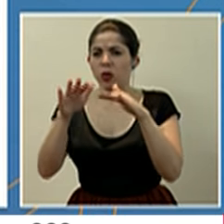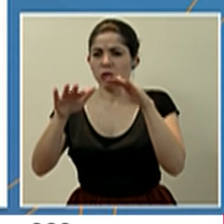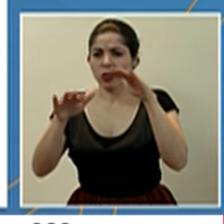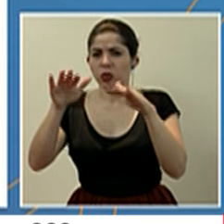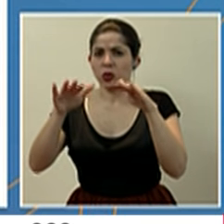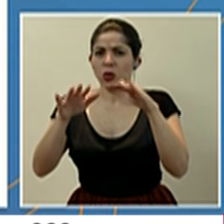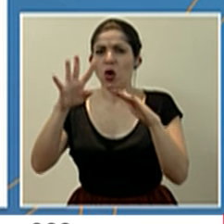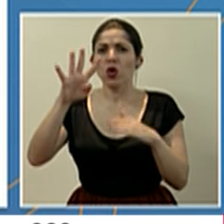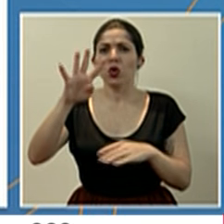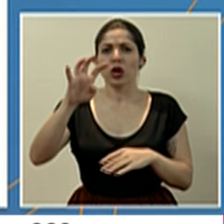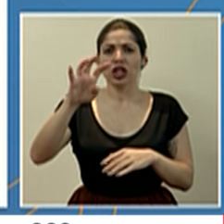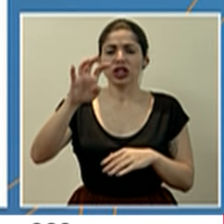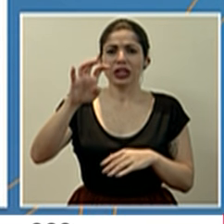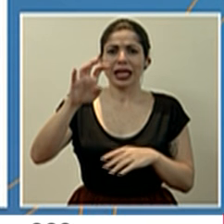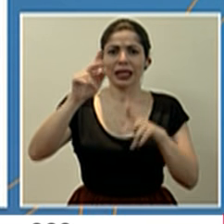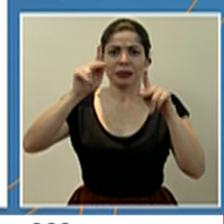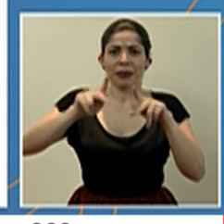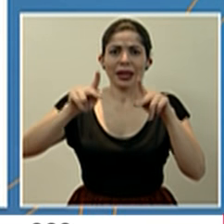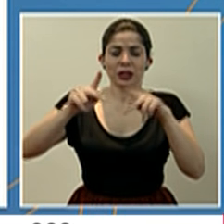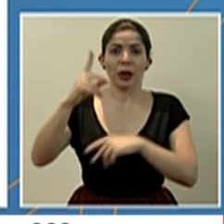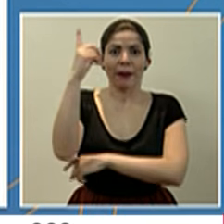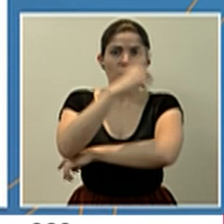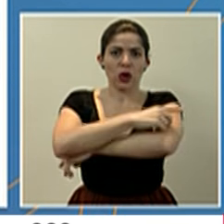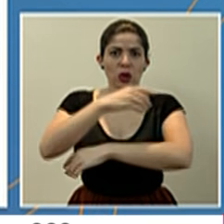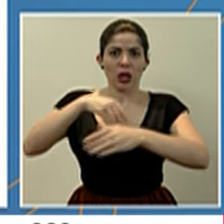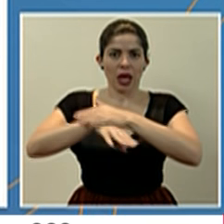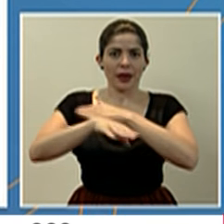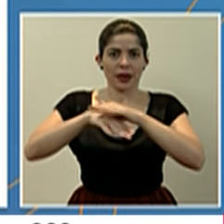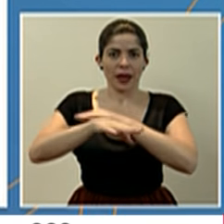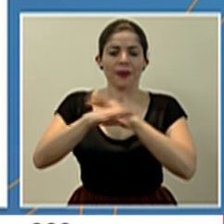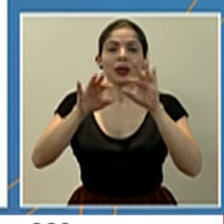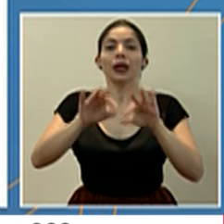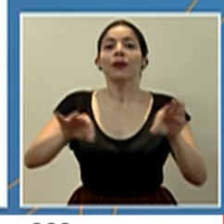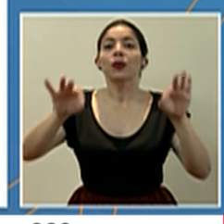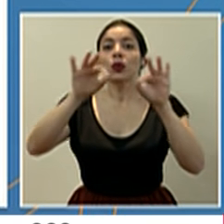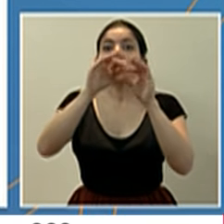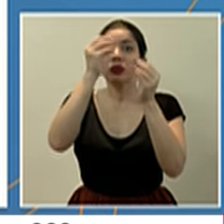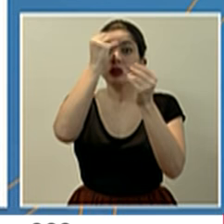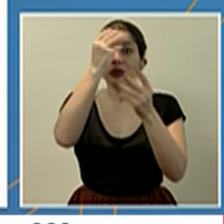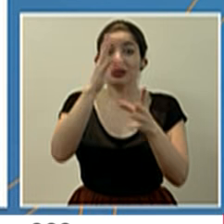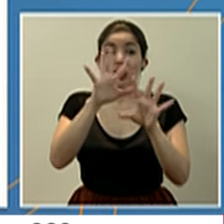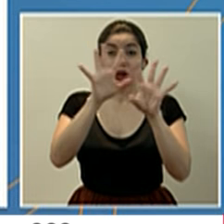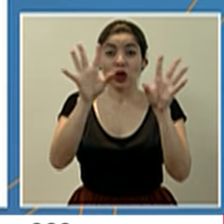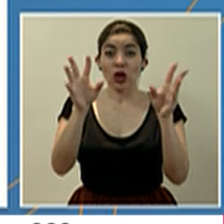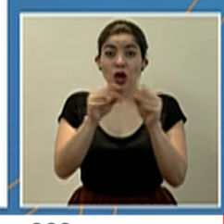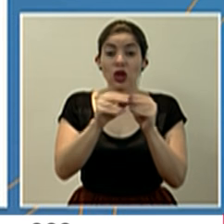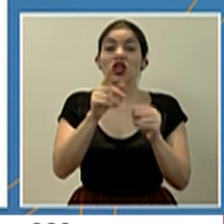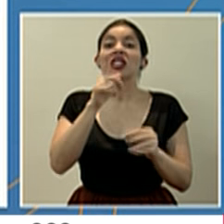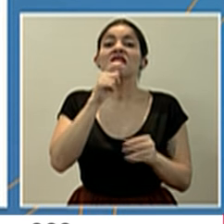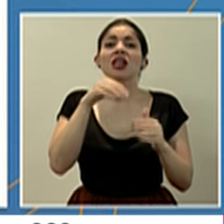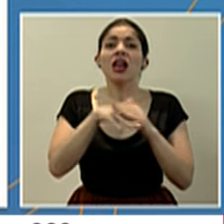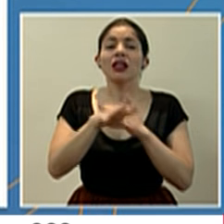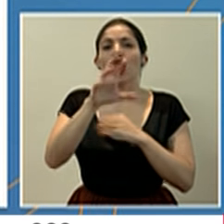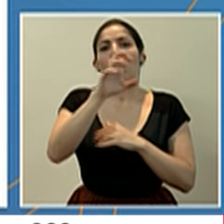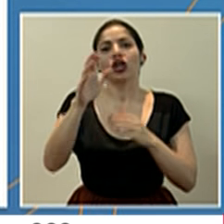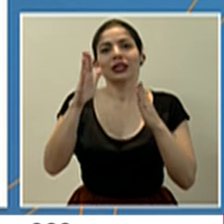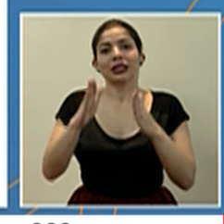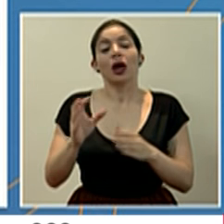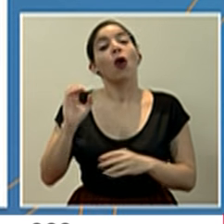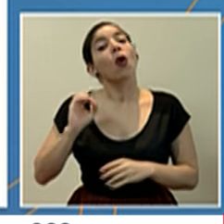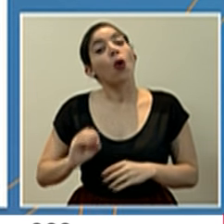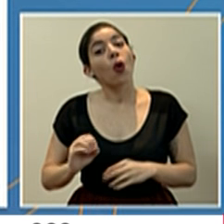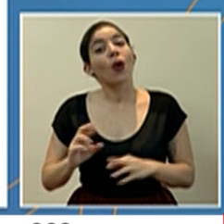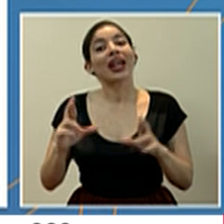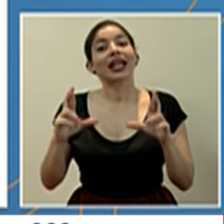cercano a las 400 personas por día. Es importante informar que todos estos son costarricenses o